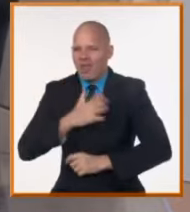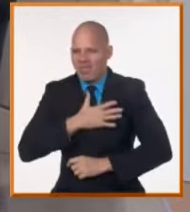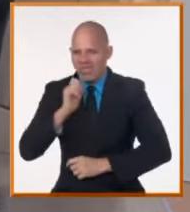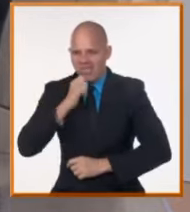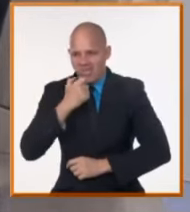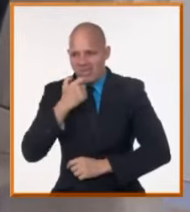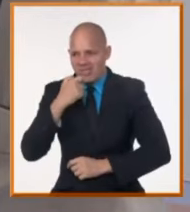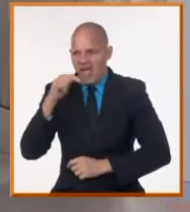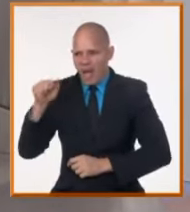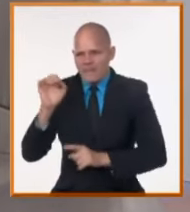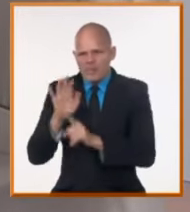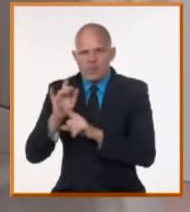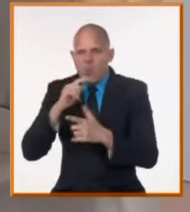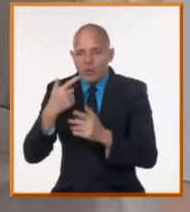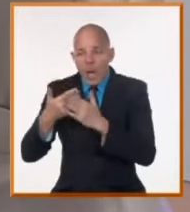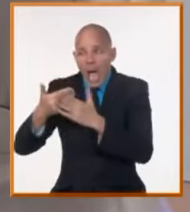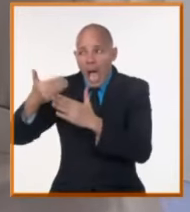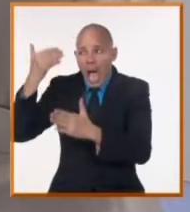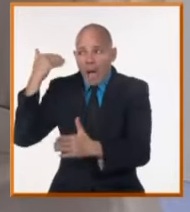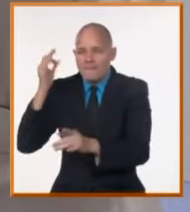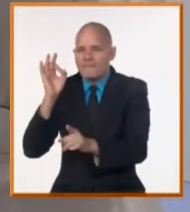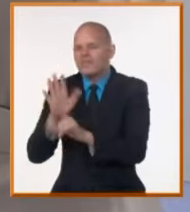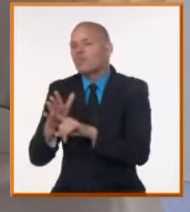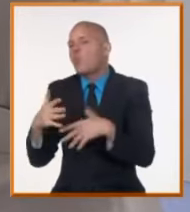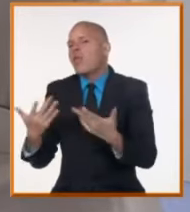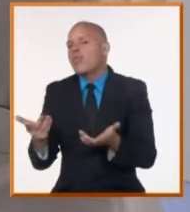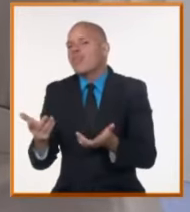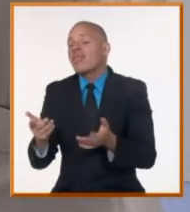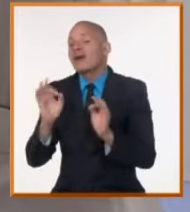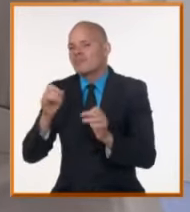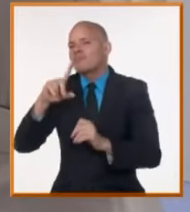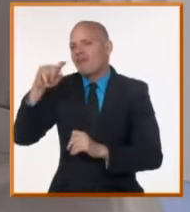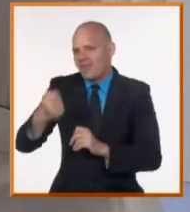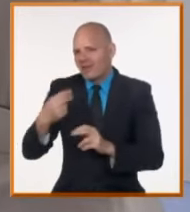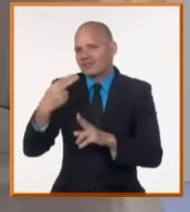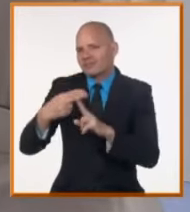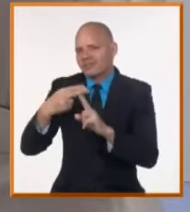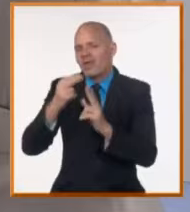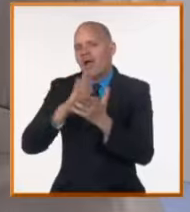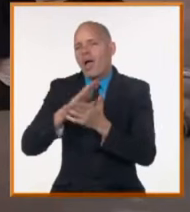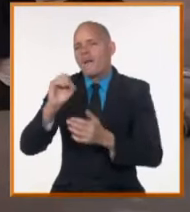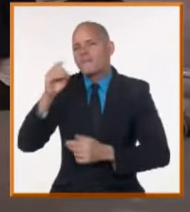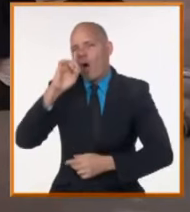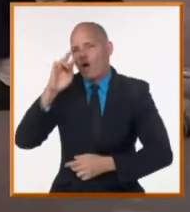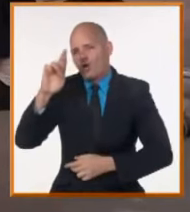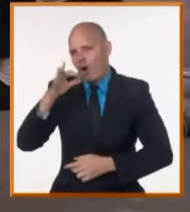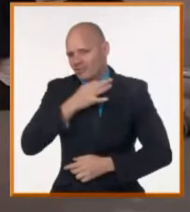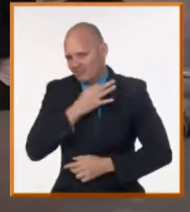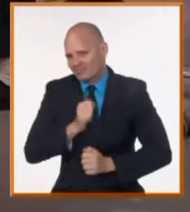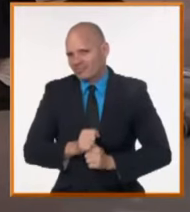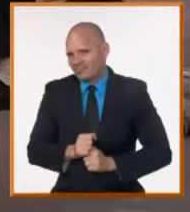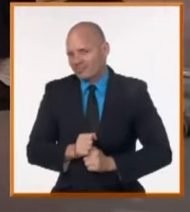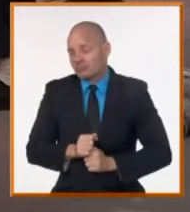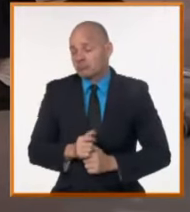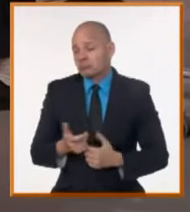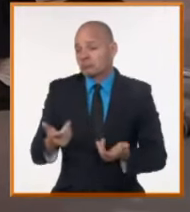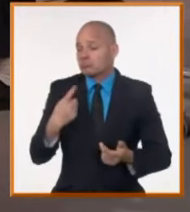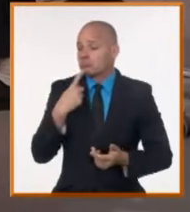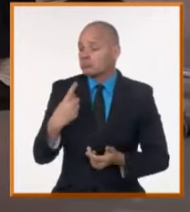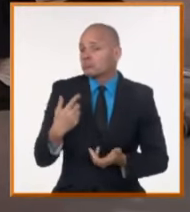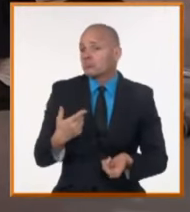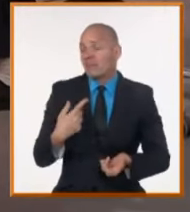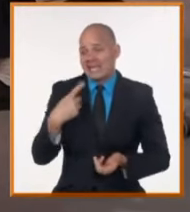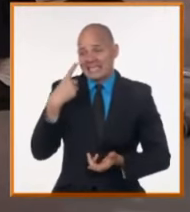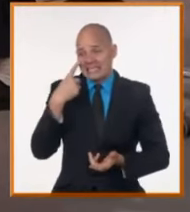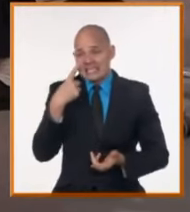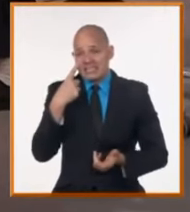Monroe, precisamente lo que hablan de la paz y la seguridad. Sí, yo creo que también el tema del comunismo era usar el término comunismo porque era el fantasma.